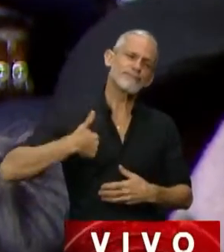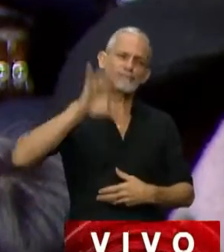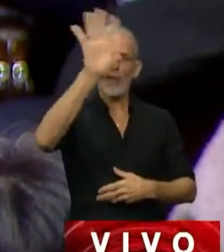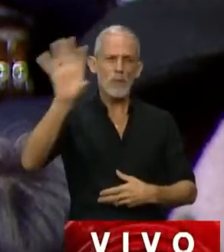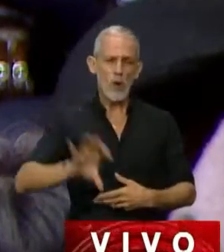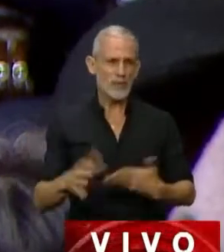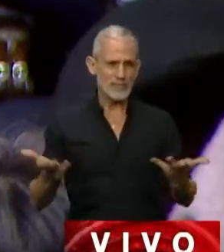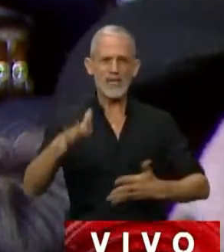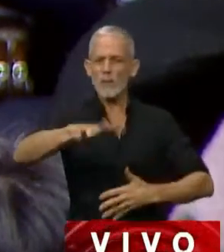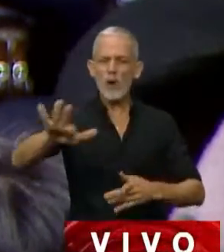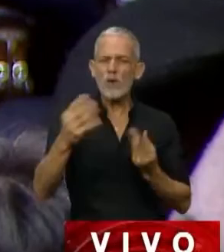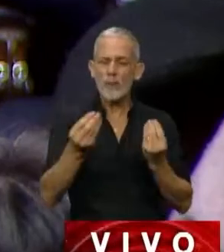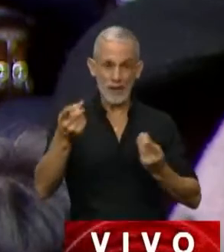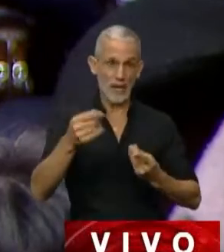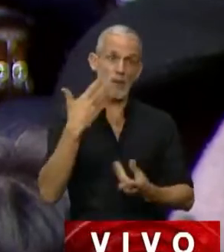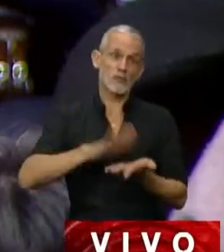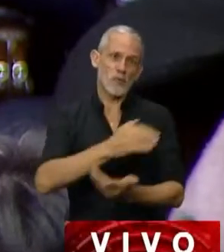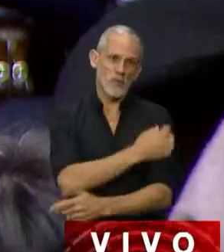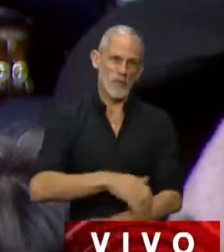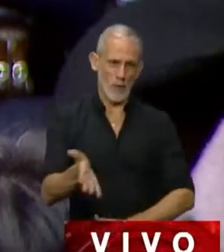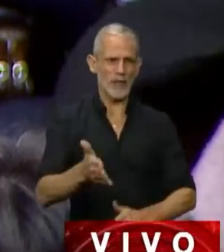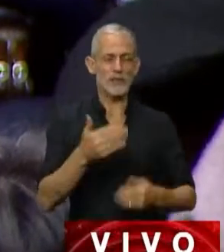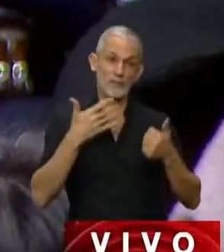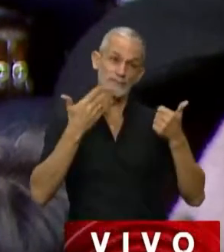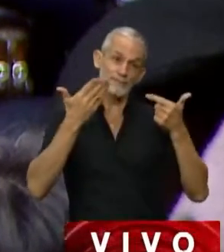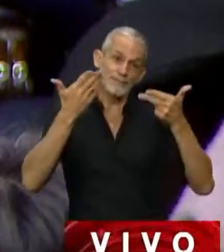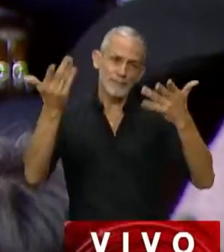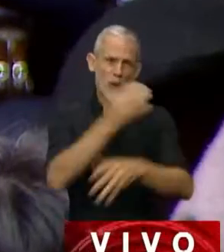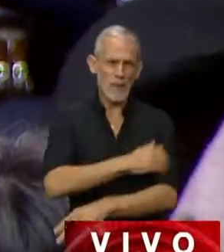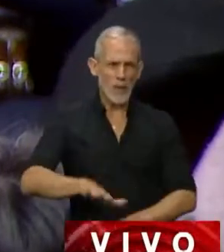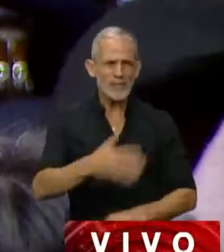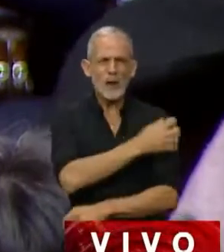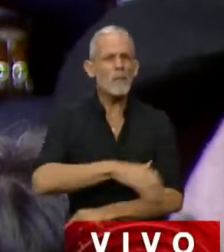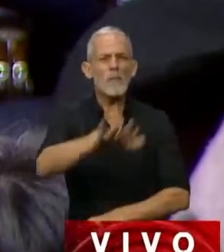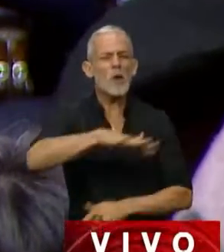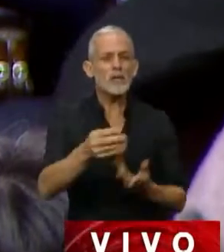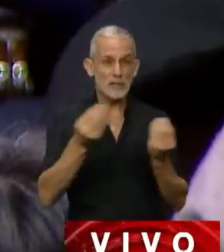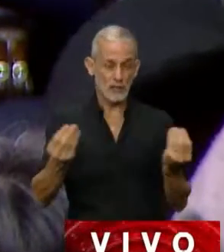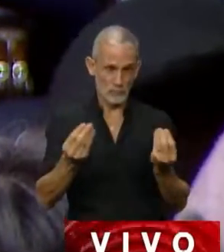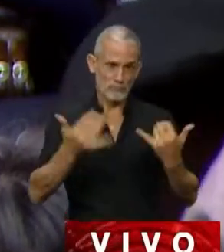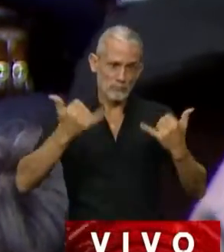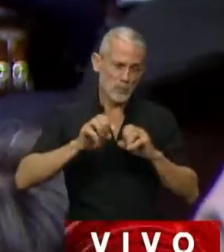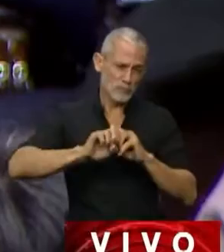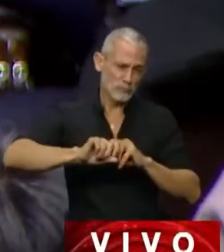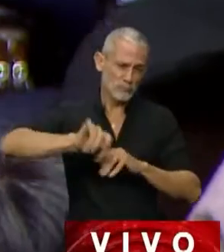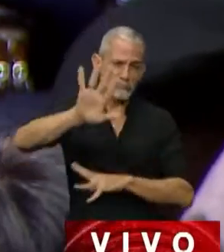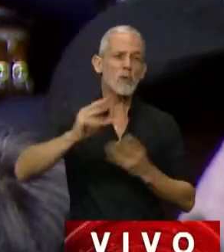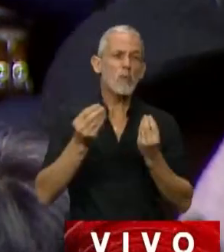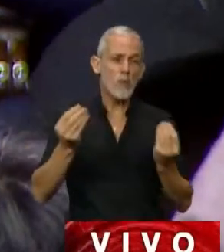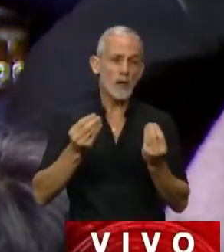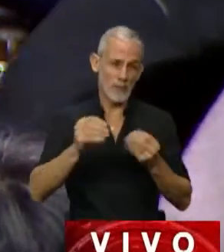argentinos. Habló de la pobreza, se habló mucho de la pobreza, y la pobreza ha repercutido lamentablemente con